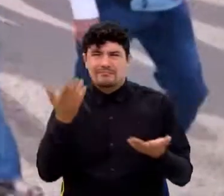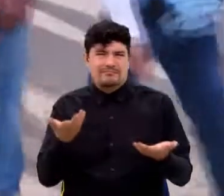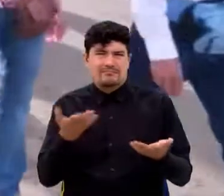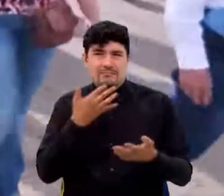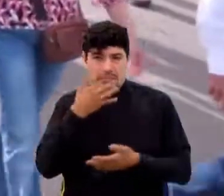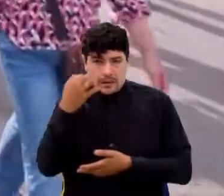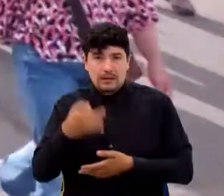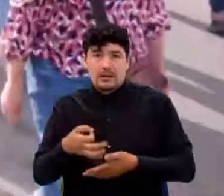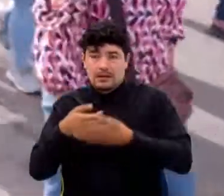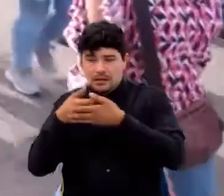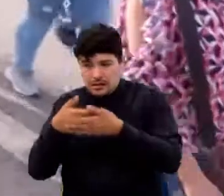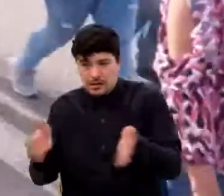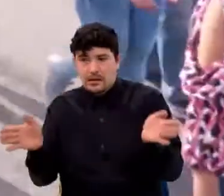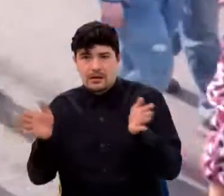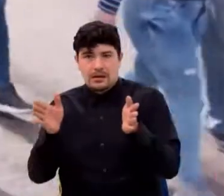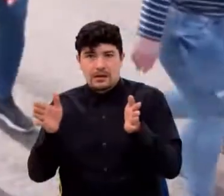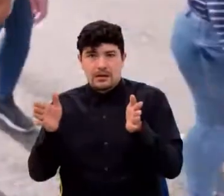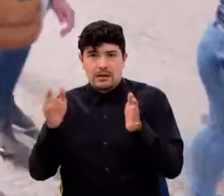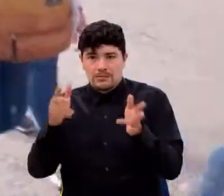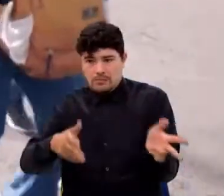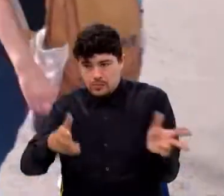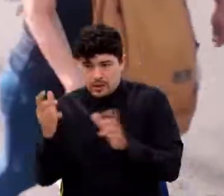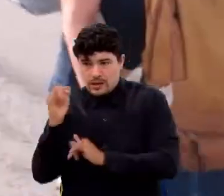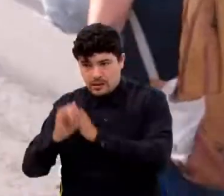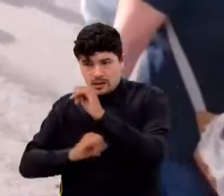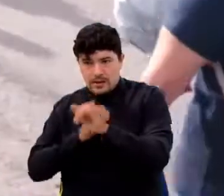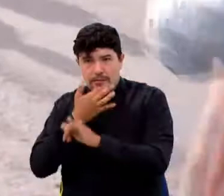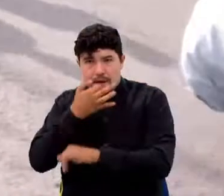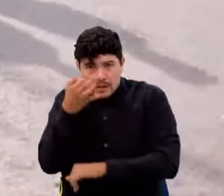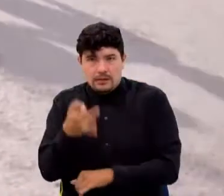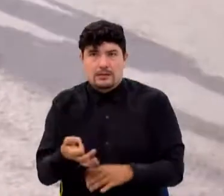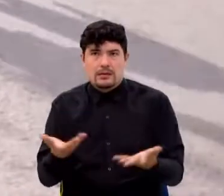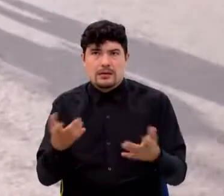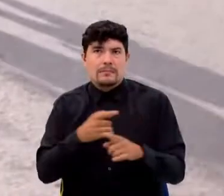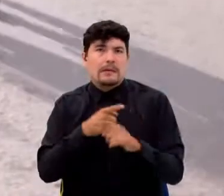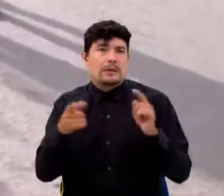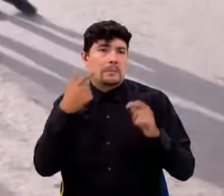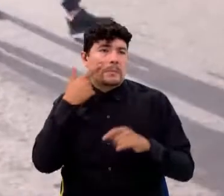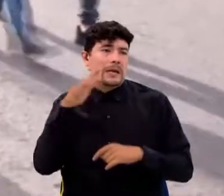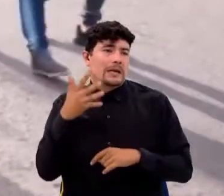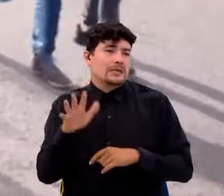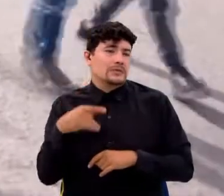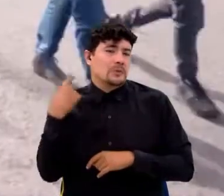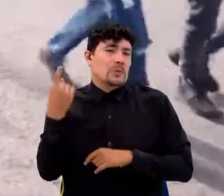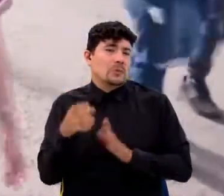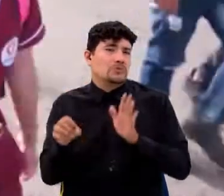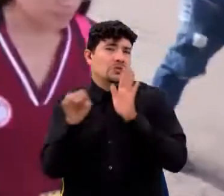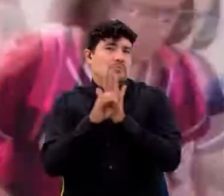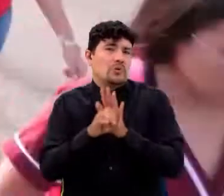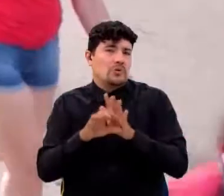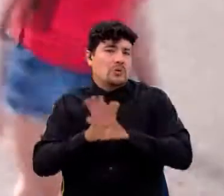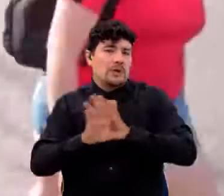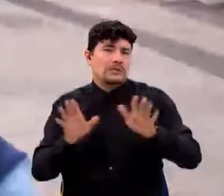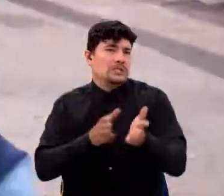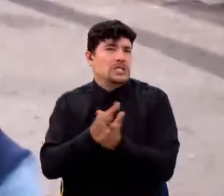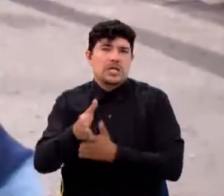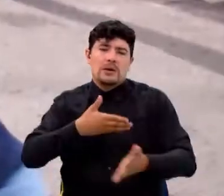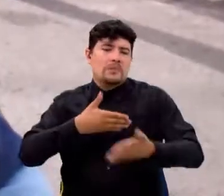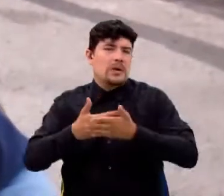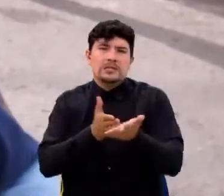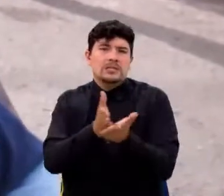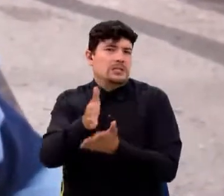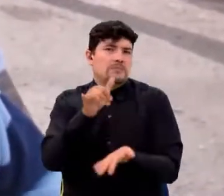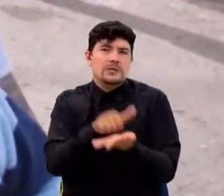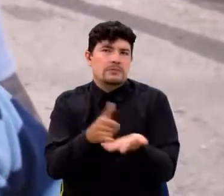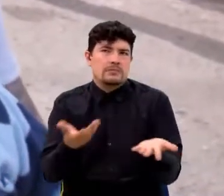van a hacer una apertura debería ser algo verás, pues, pero aparentemente es algo simbólico, o sea, sigue cerrada. Es